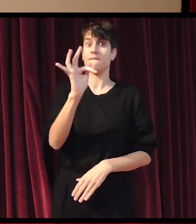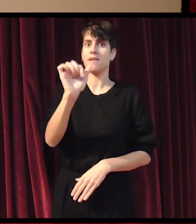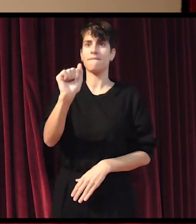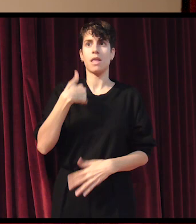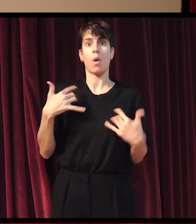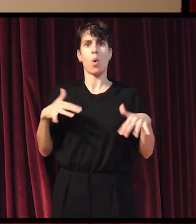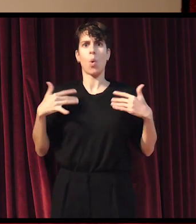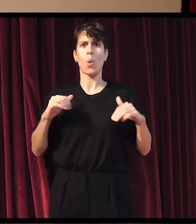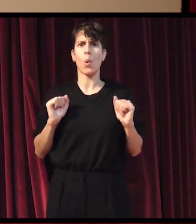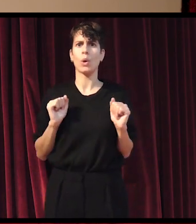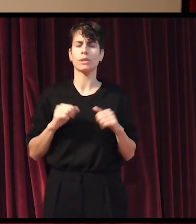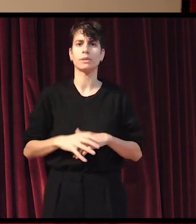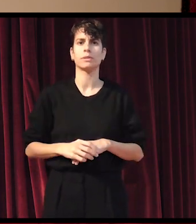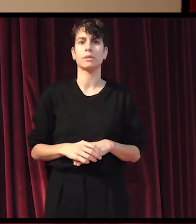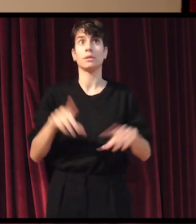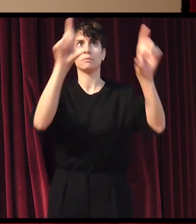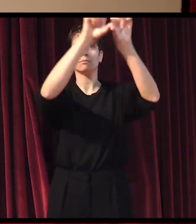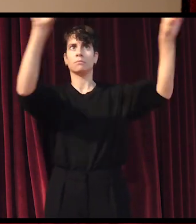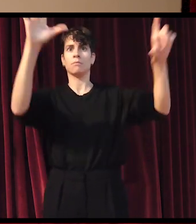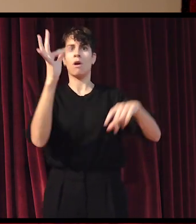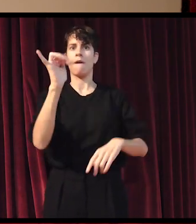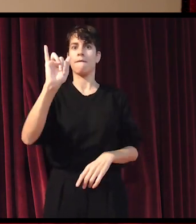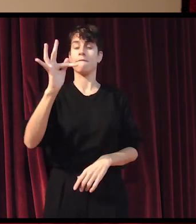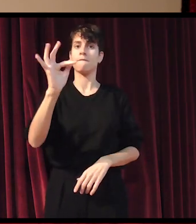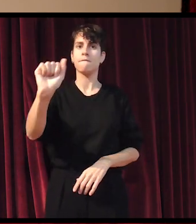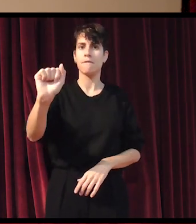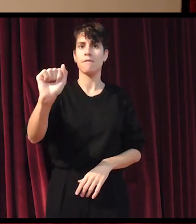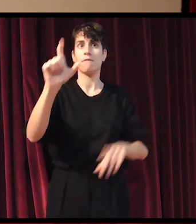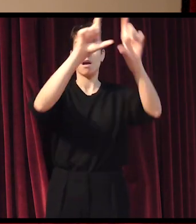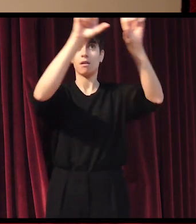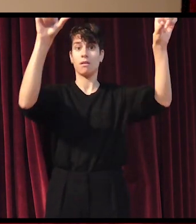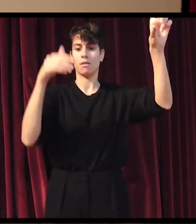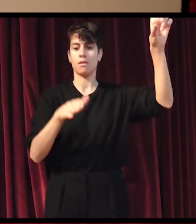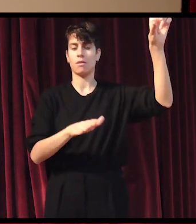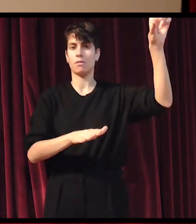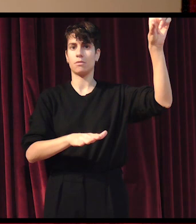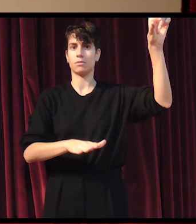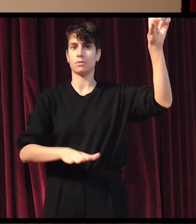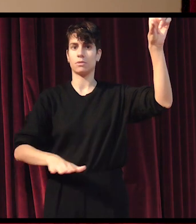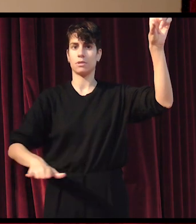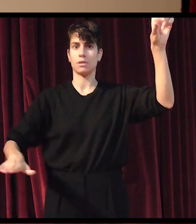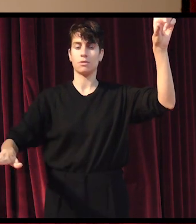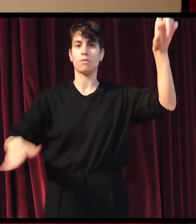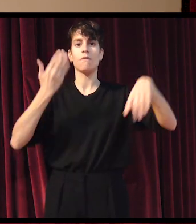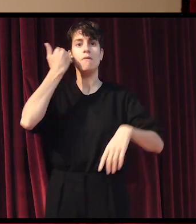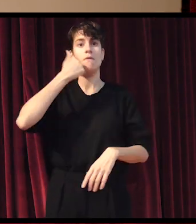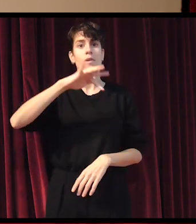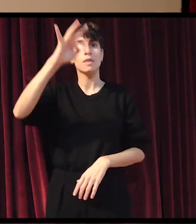imponía bastante, ¿no? Que la FIFA estuviera no dejando jugar los fines de